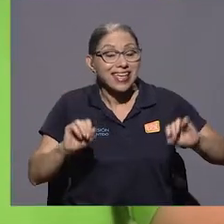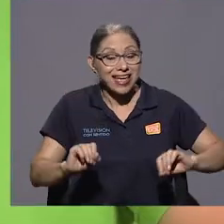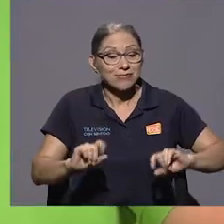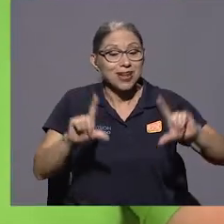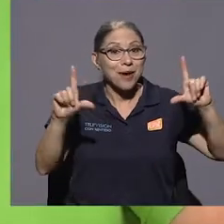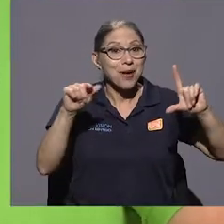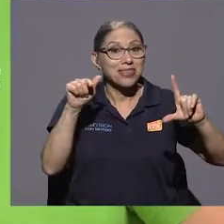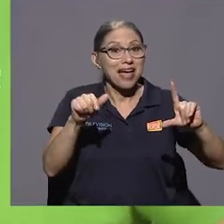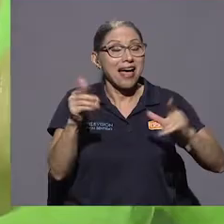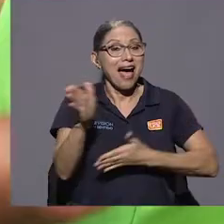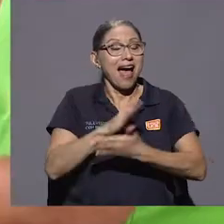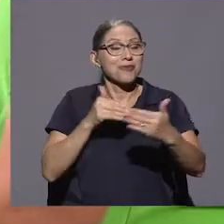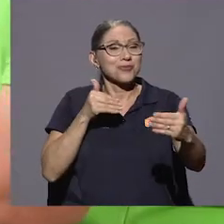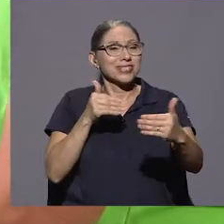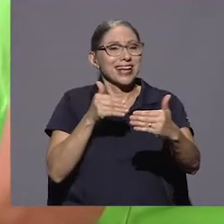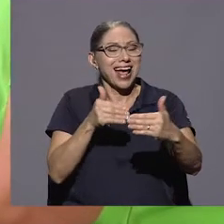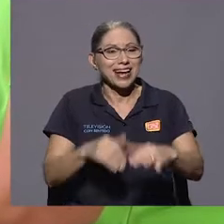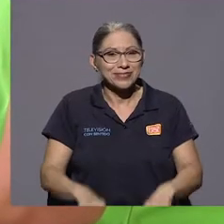cosa muy cercana a él.